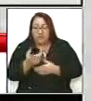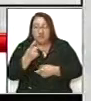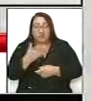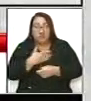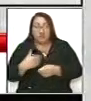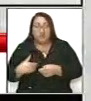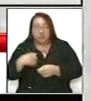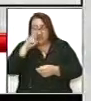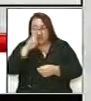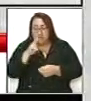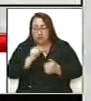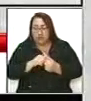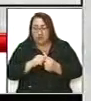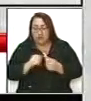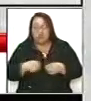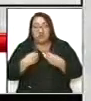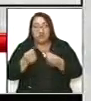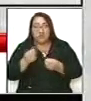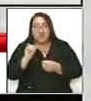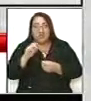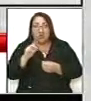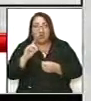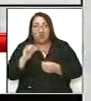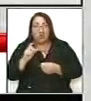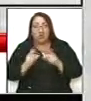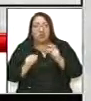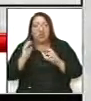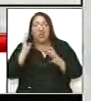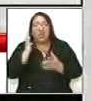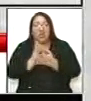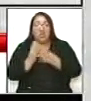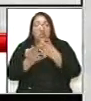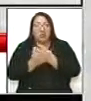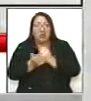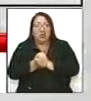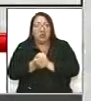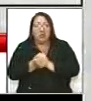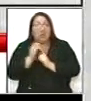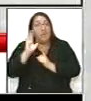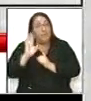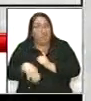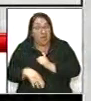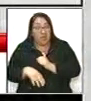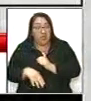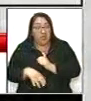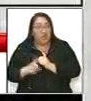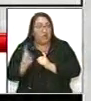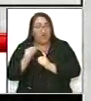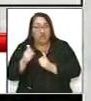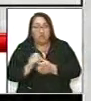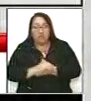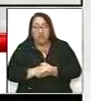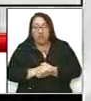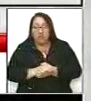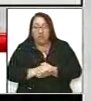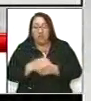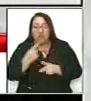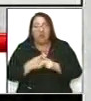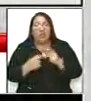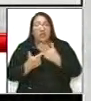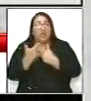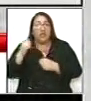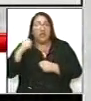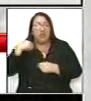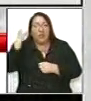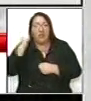presidente de la República la concesión de indultos a personas condenadas de manera indebida, ojo, de manera indebida, por delitos de terrorismo y traición